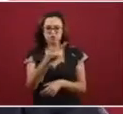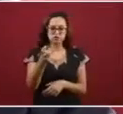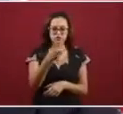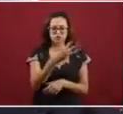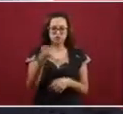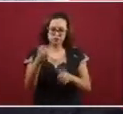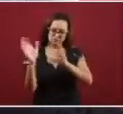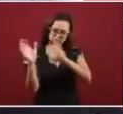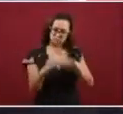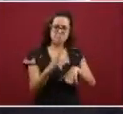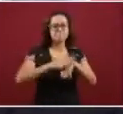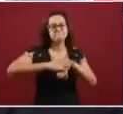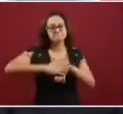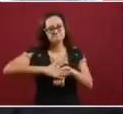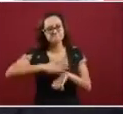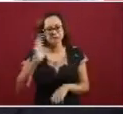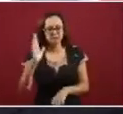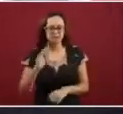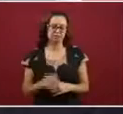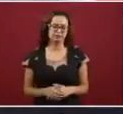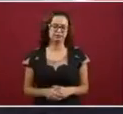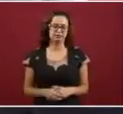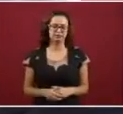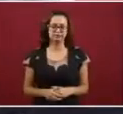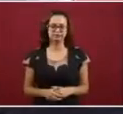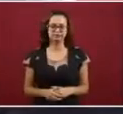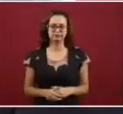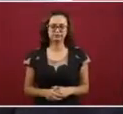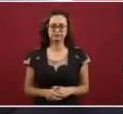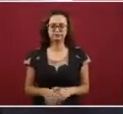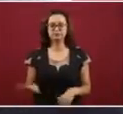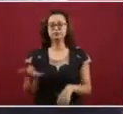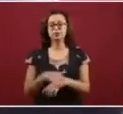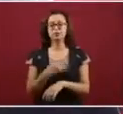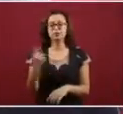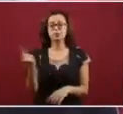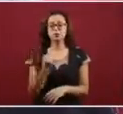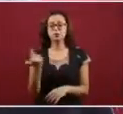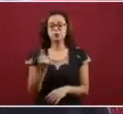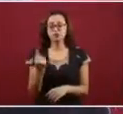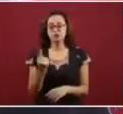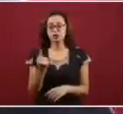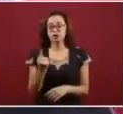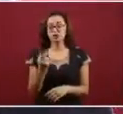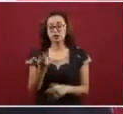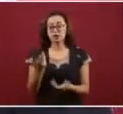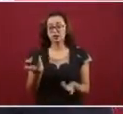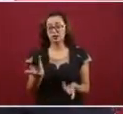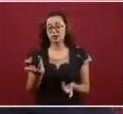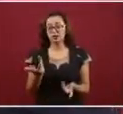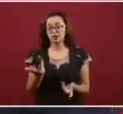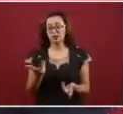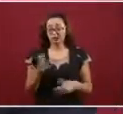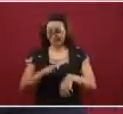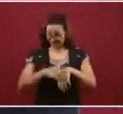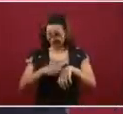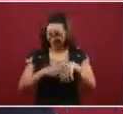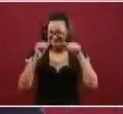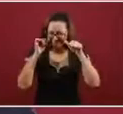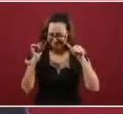Porque además no es darle ingreso, y esto, escúchenlo